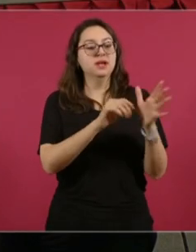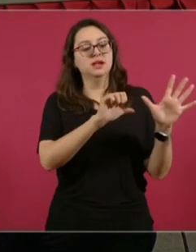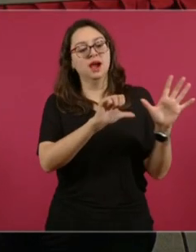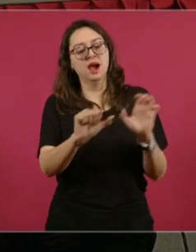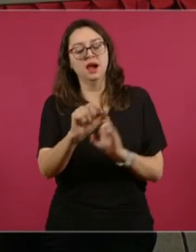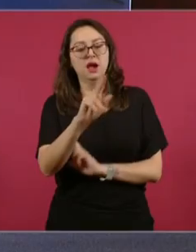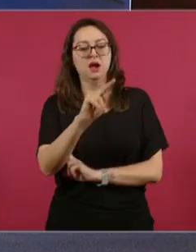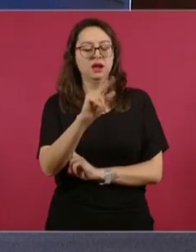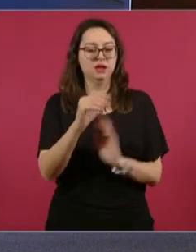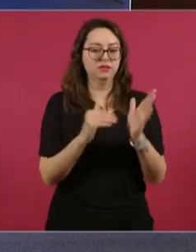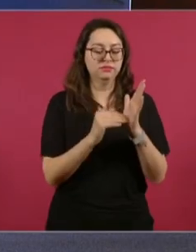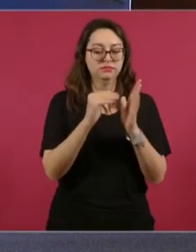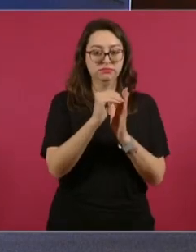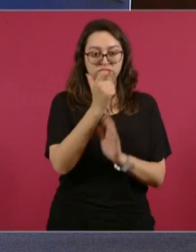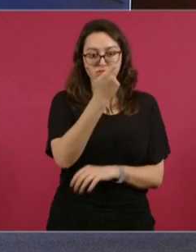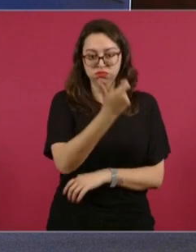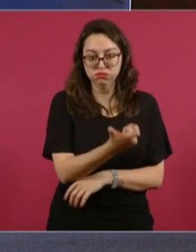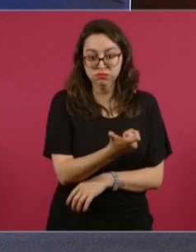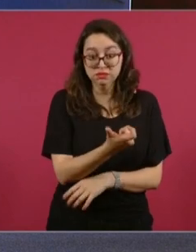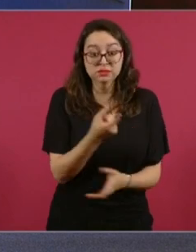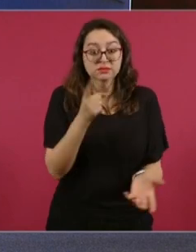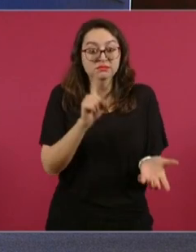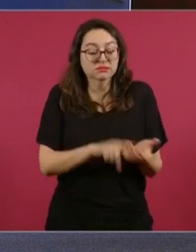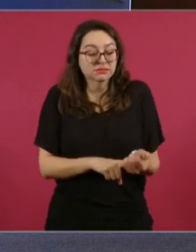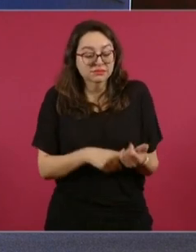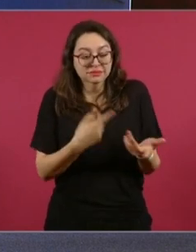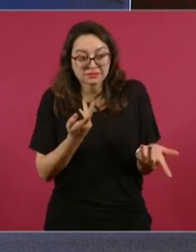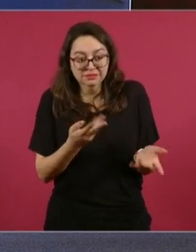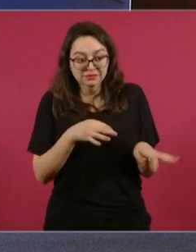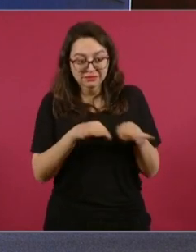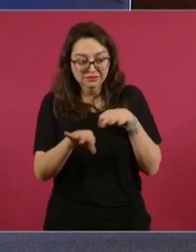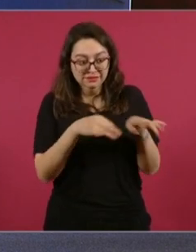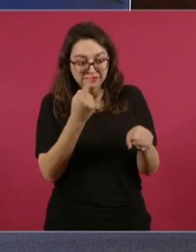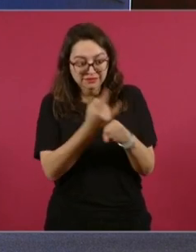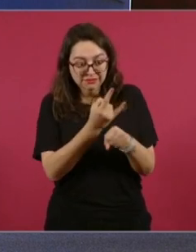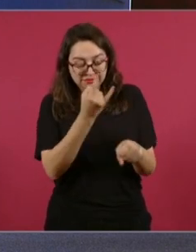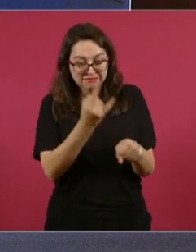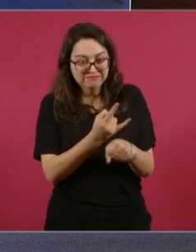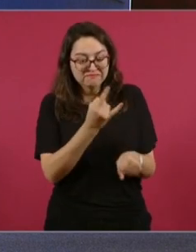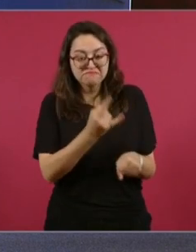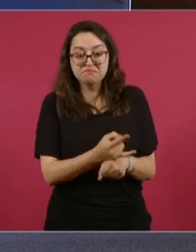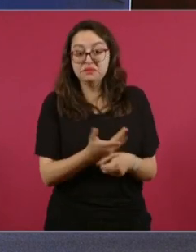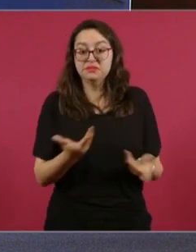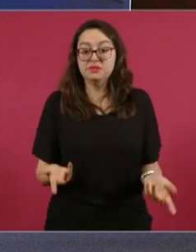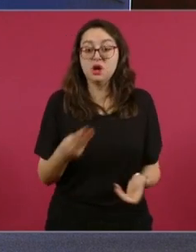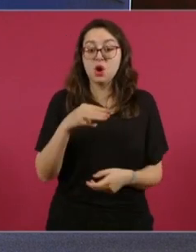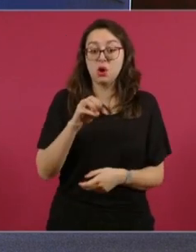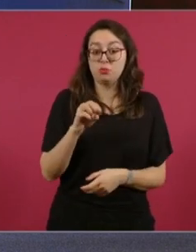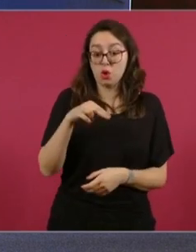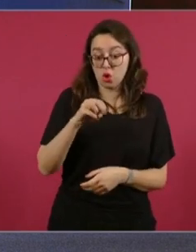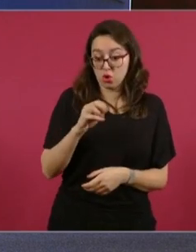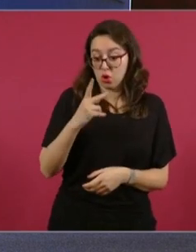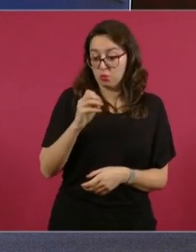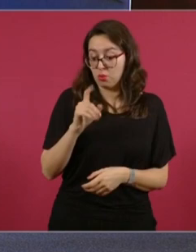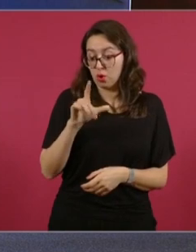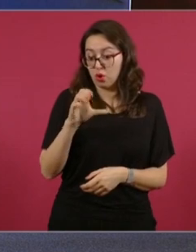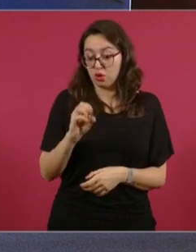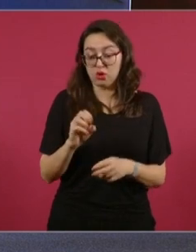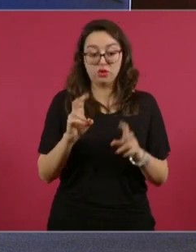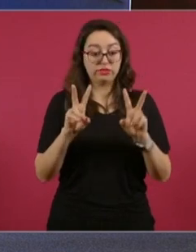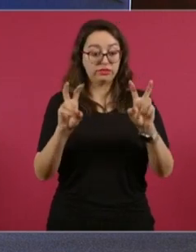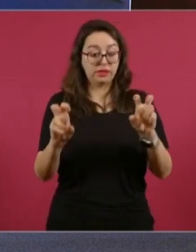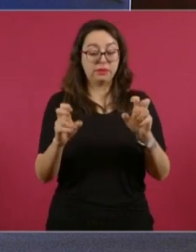1.680 millones de pesos y tampoco ha sido efectivo para combatir los monopolios en el sector de telecomunicaciones